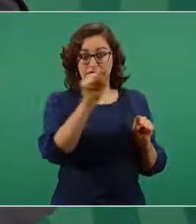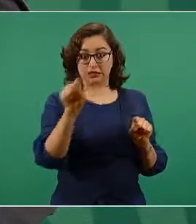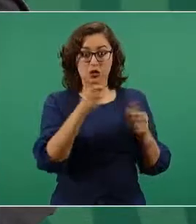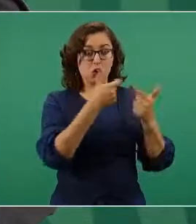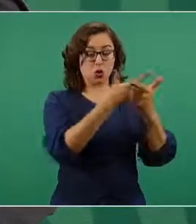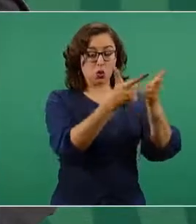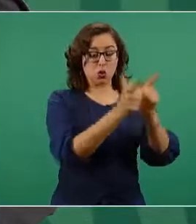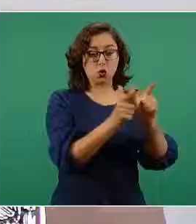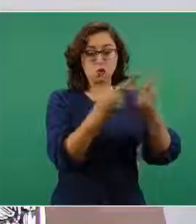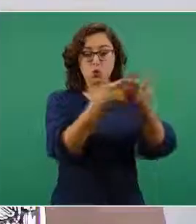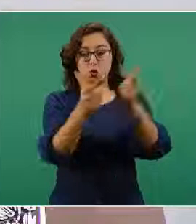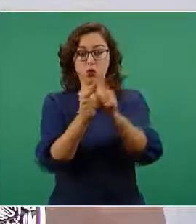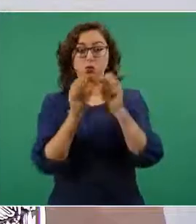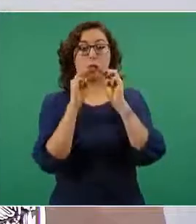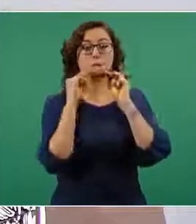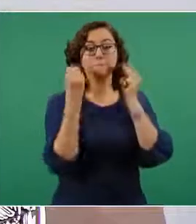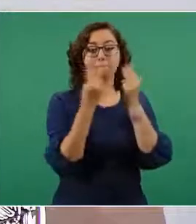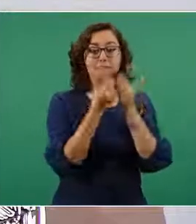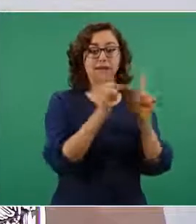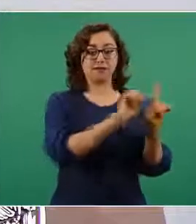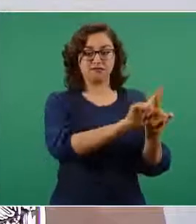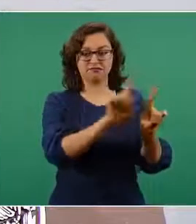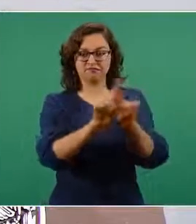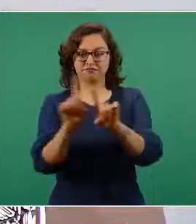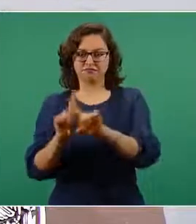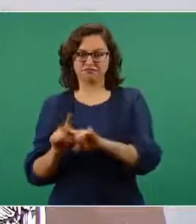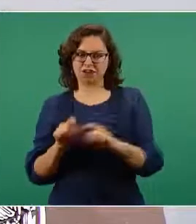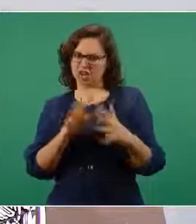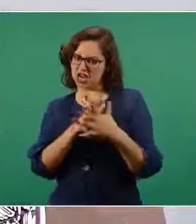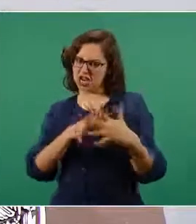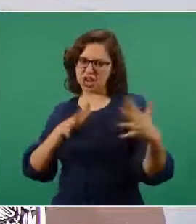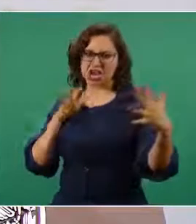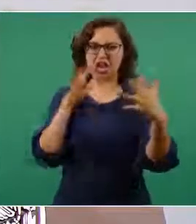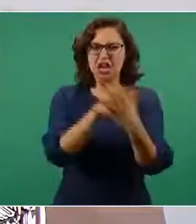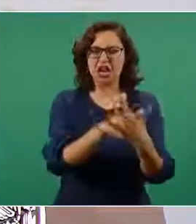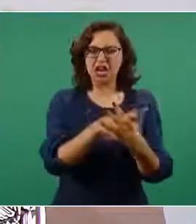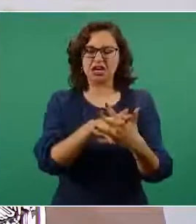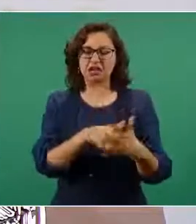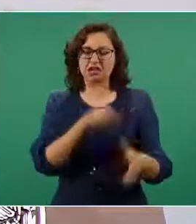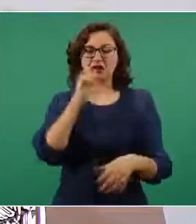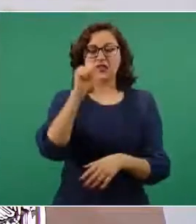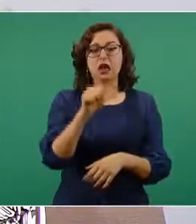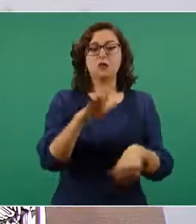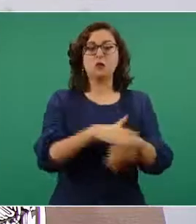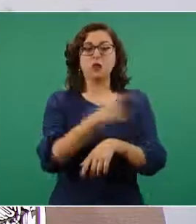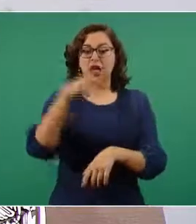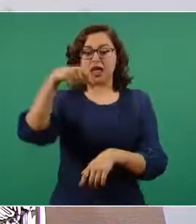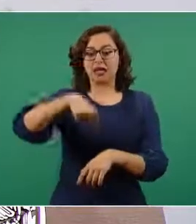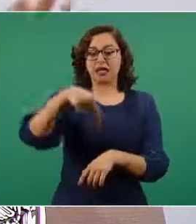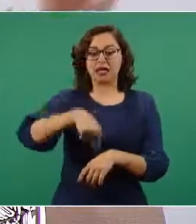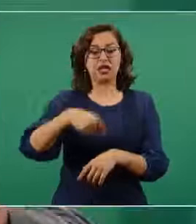a los narcotraficantes porque no queremos un Vietnam.